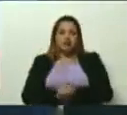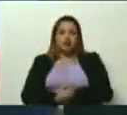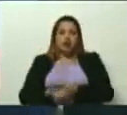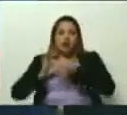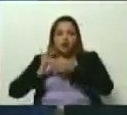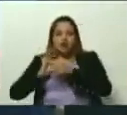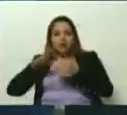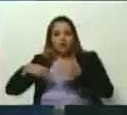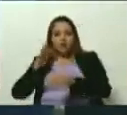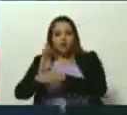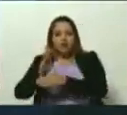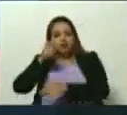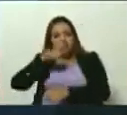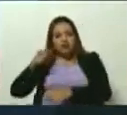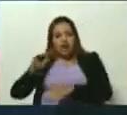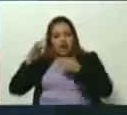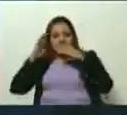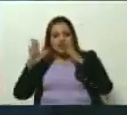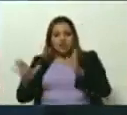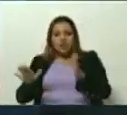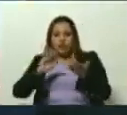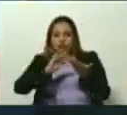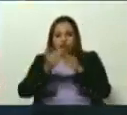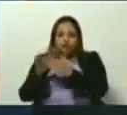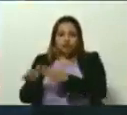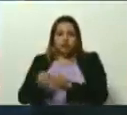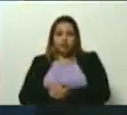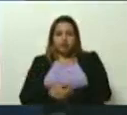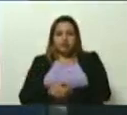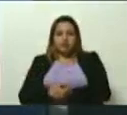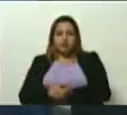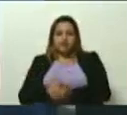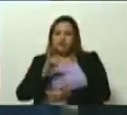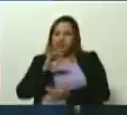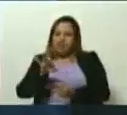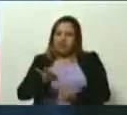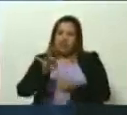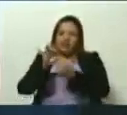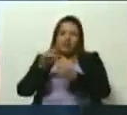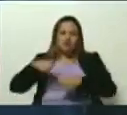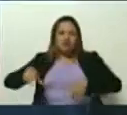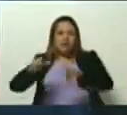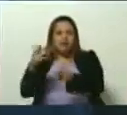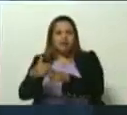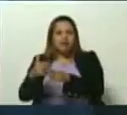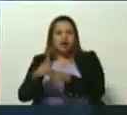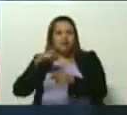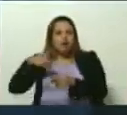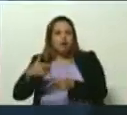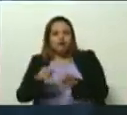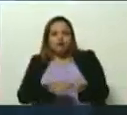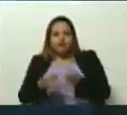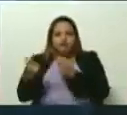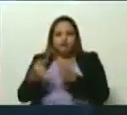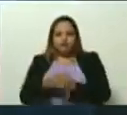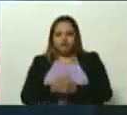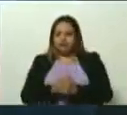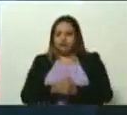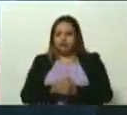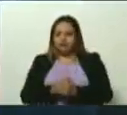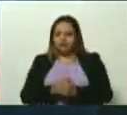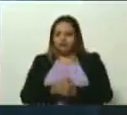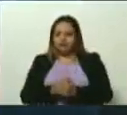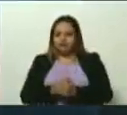para proteger al pueblo, para atender a la comunidad, para identificar los sitios de riesgo y poder evacuar,